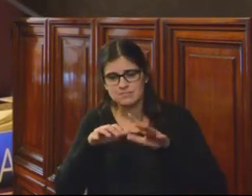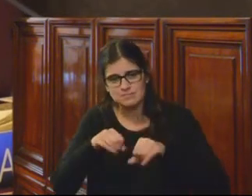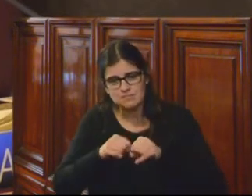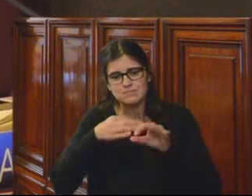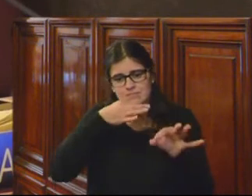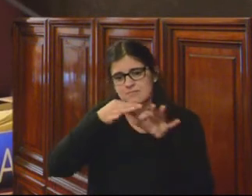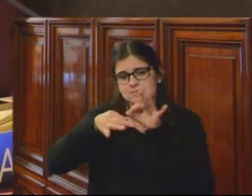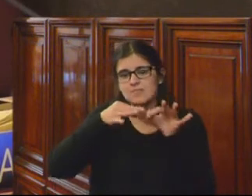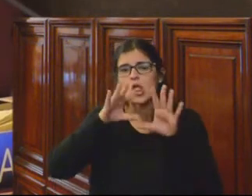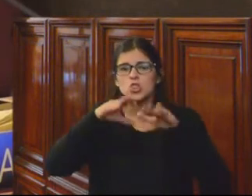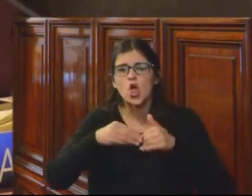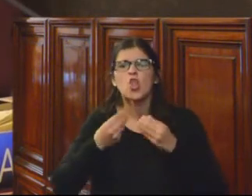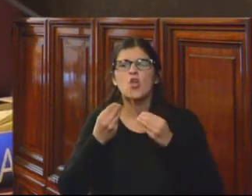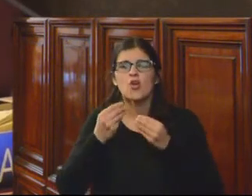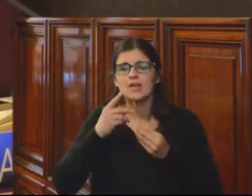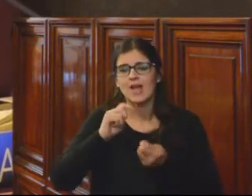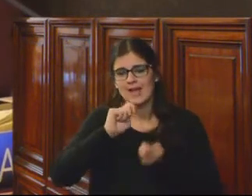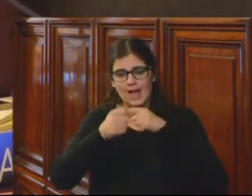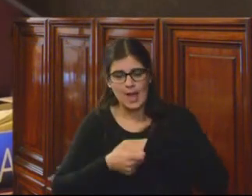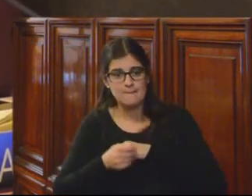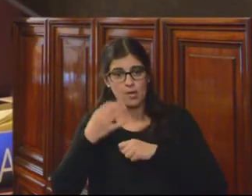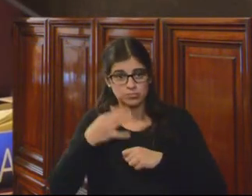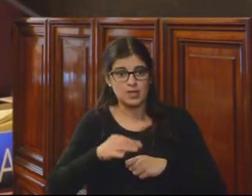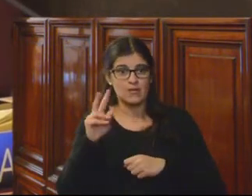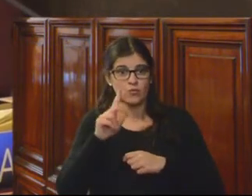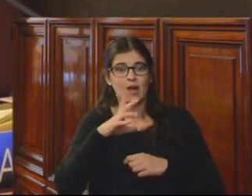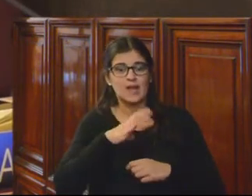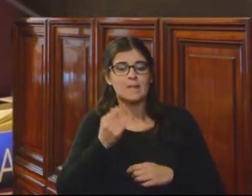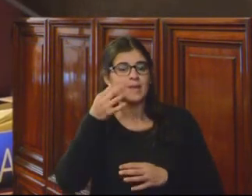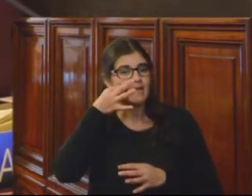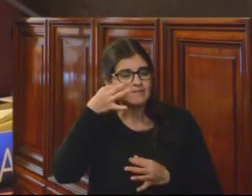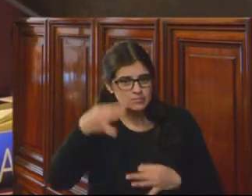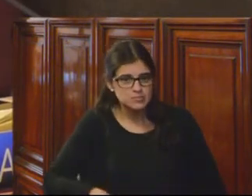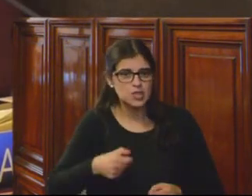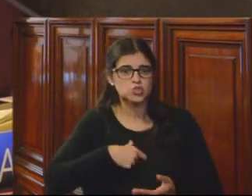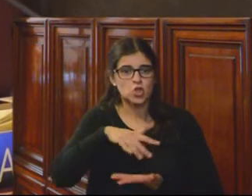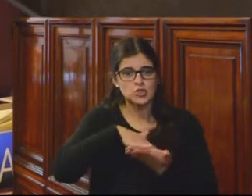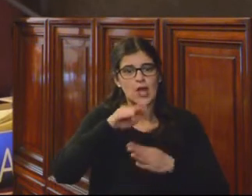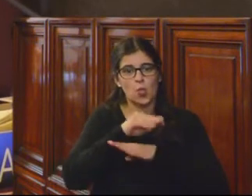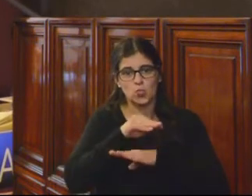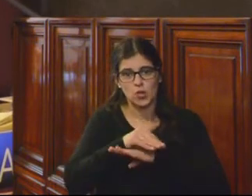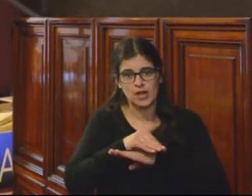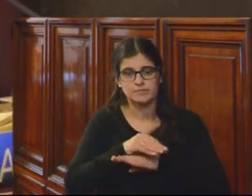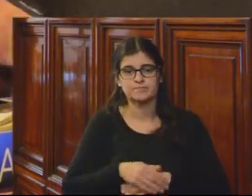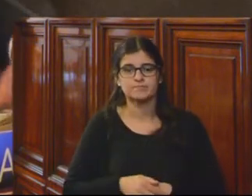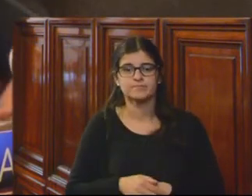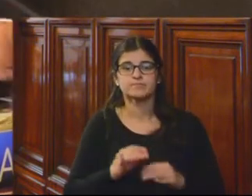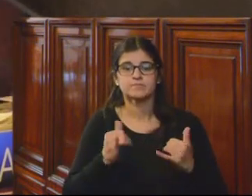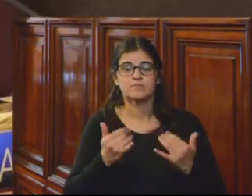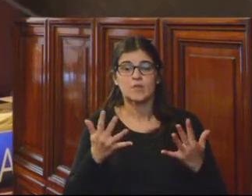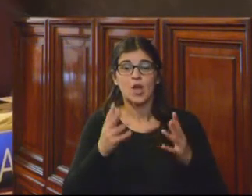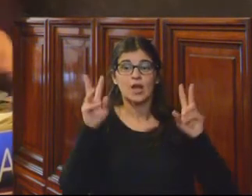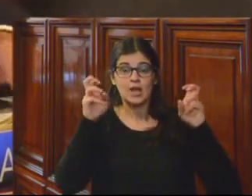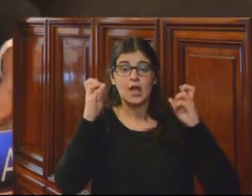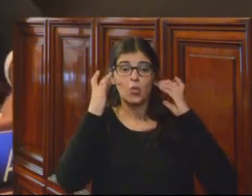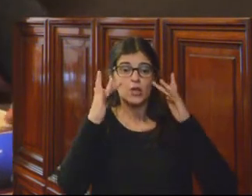compartirle todo lo que la Revolución Bolivariana hace para la garantía de los derechos económicos, sociales y culturales, ¿no? En relación al tema de